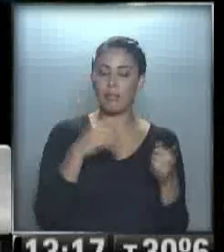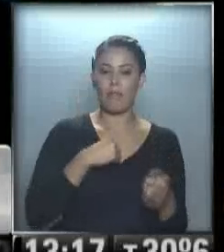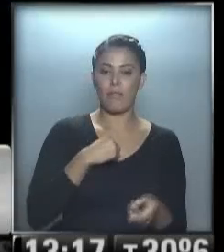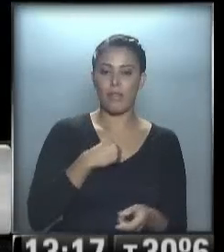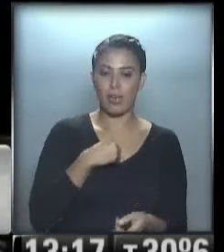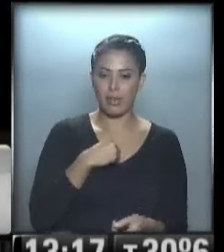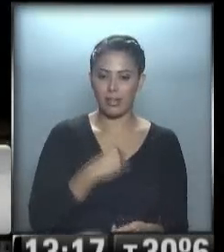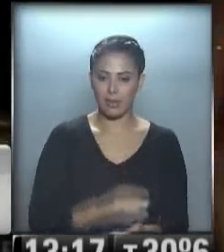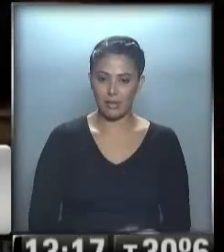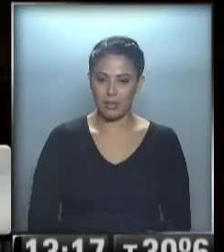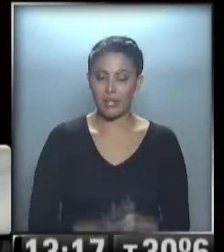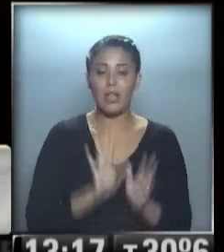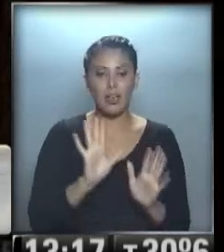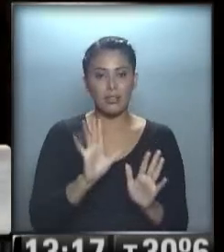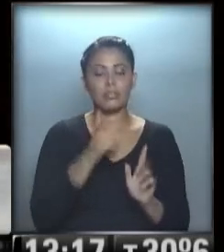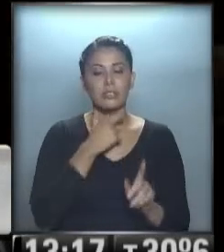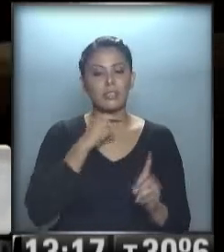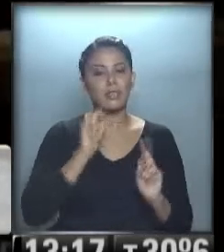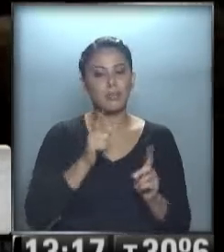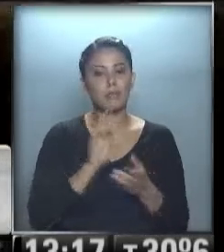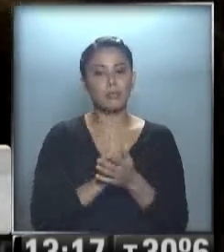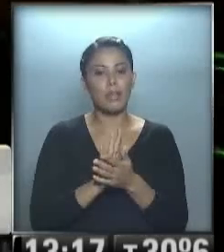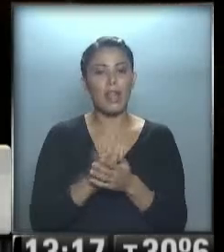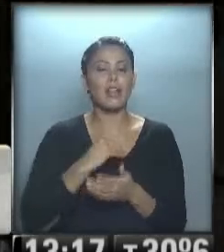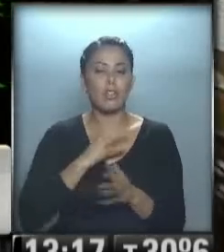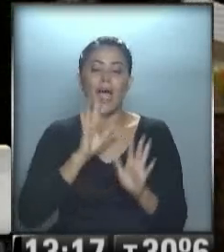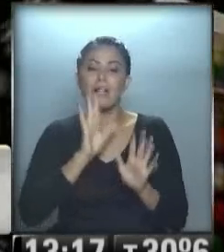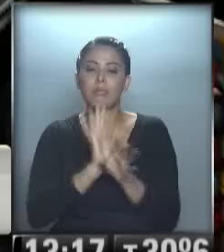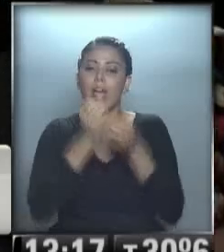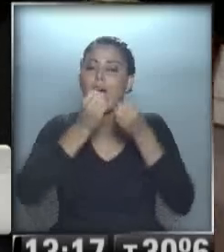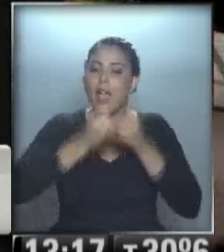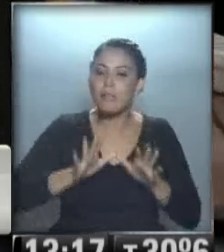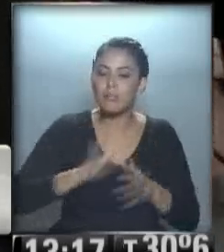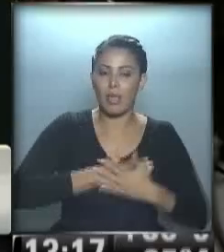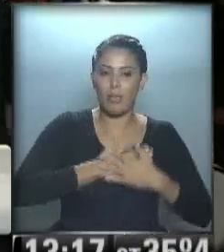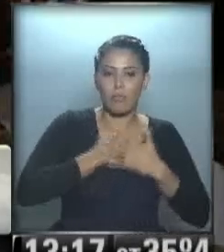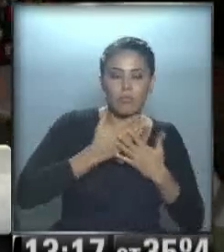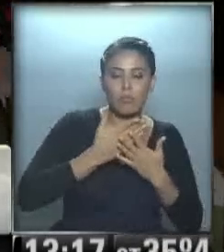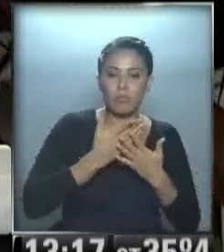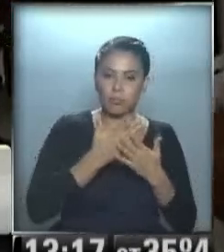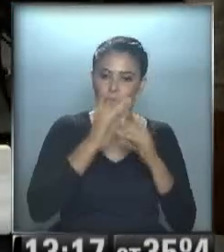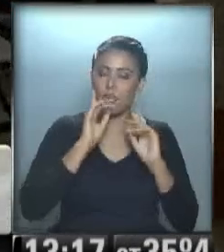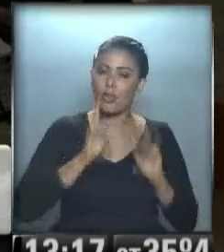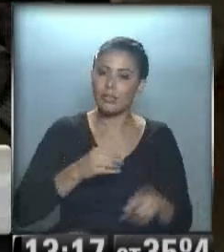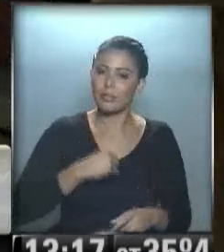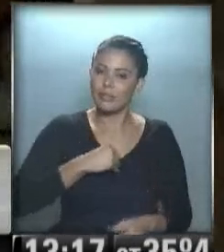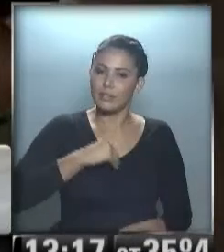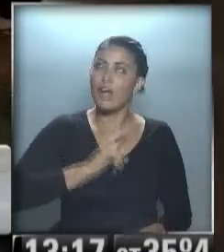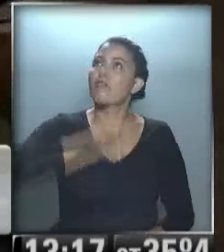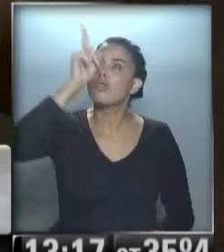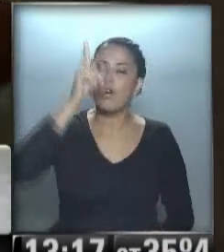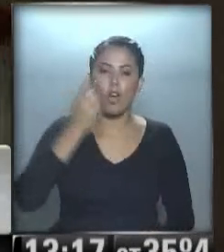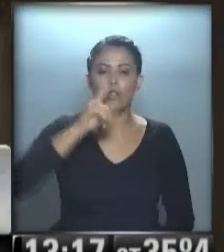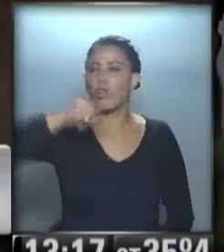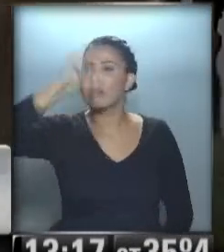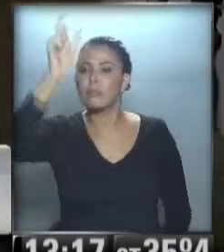fe que es lo que une con con la religión como pulsión pulsión amorosa o como como pulsión hacia Dios o hacia